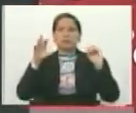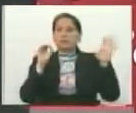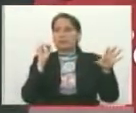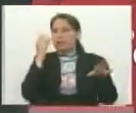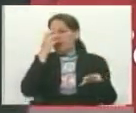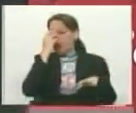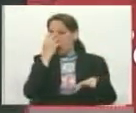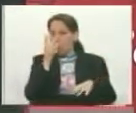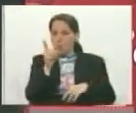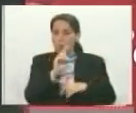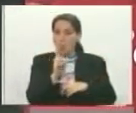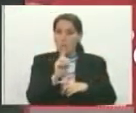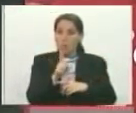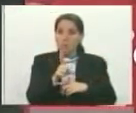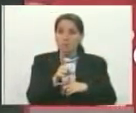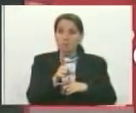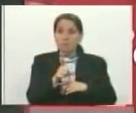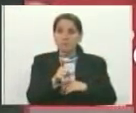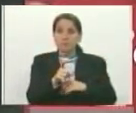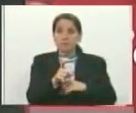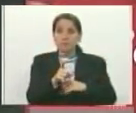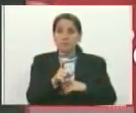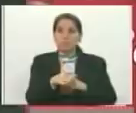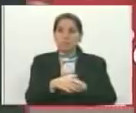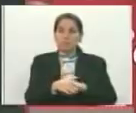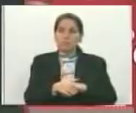estas acciones moralizan a nuestro pueblo.